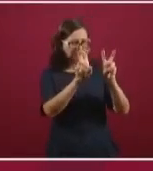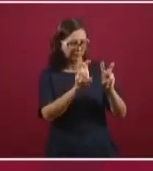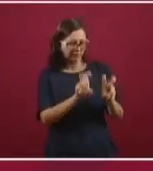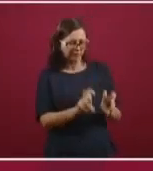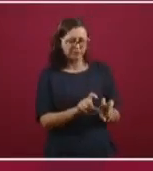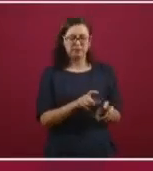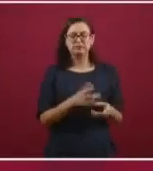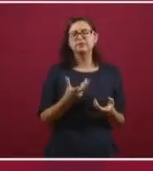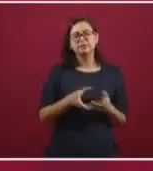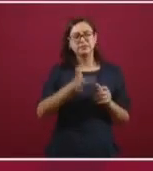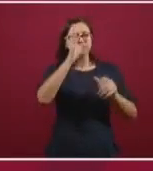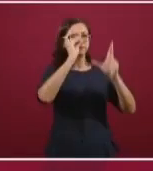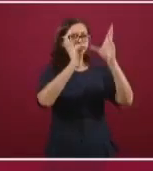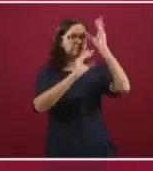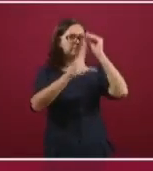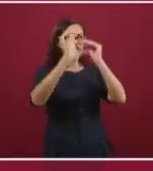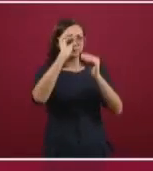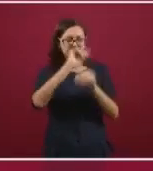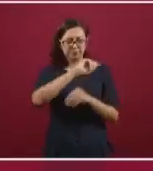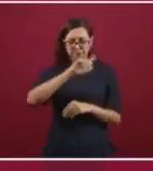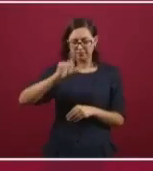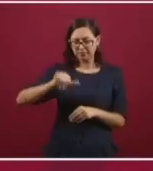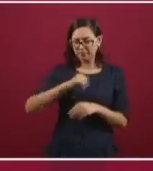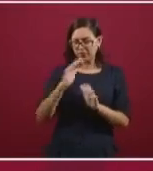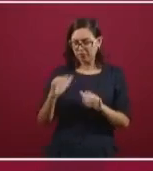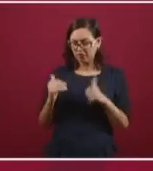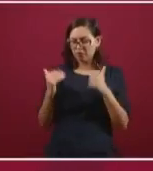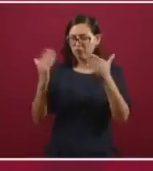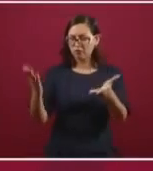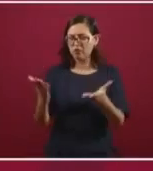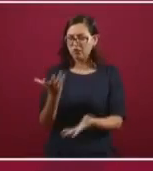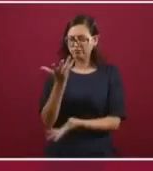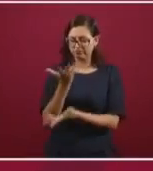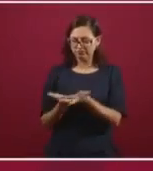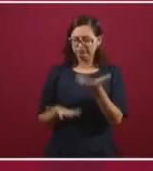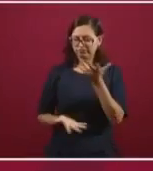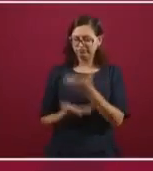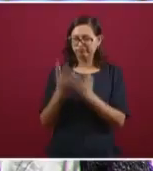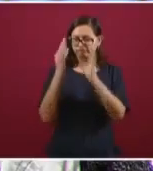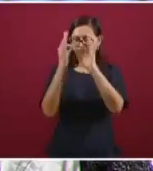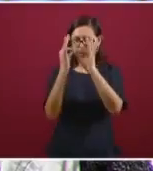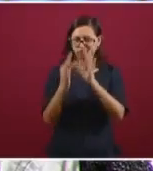para que actúen de acuerdo a protocolos,